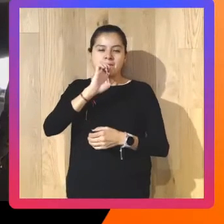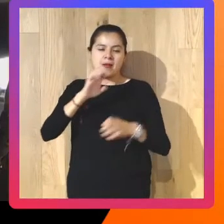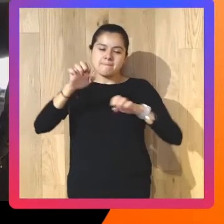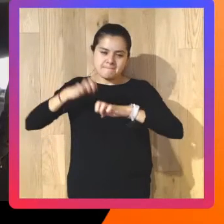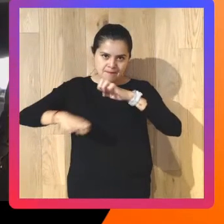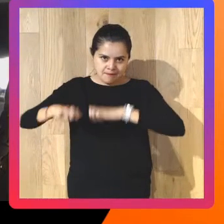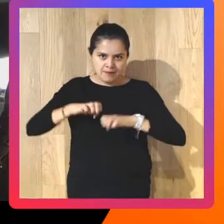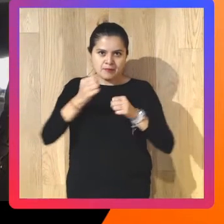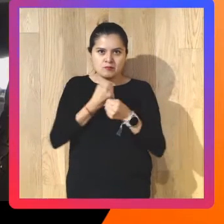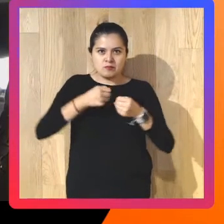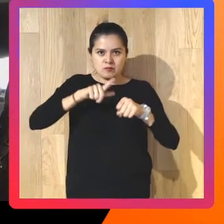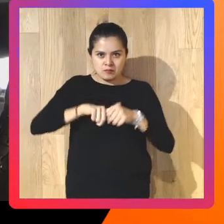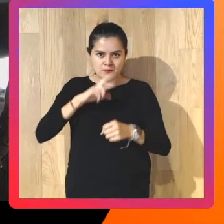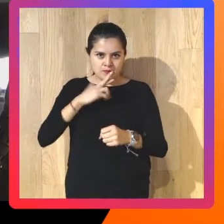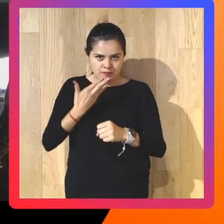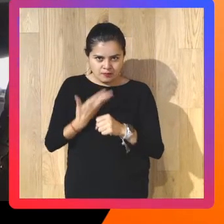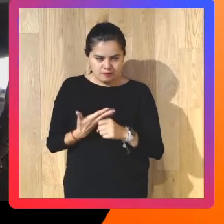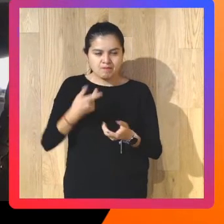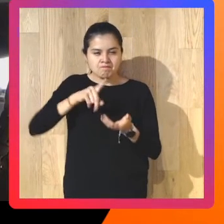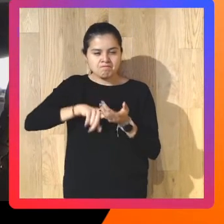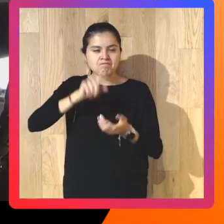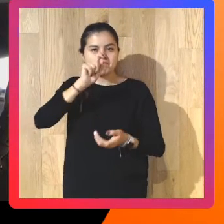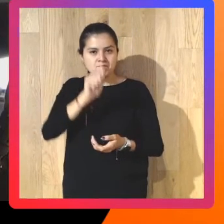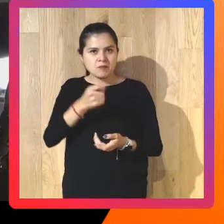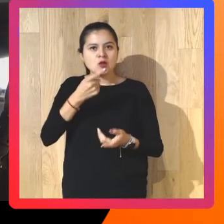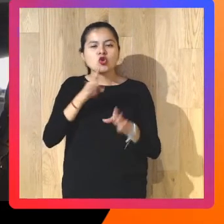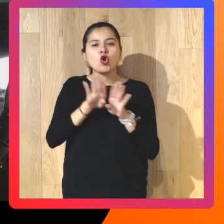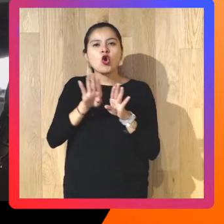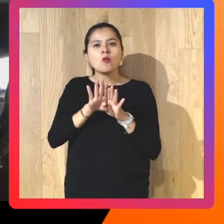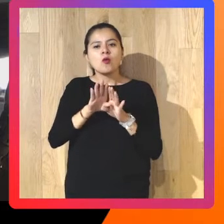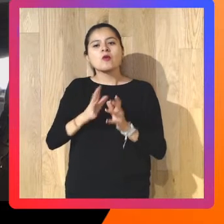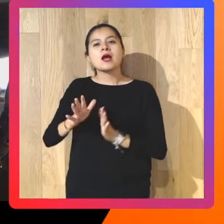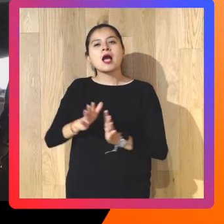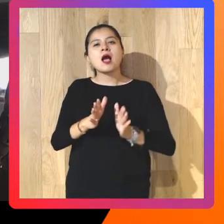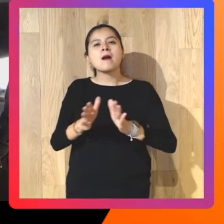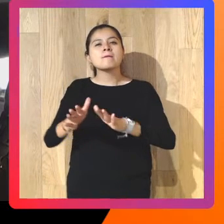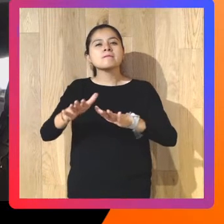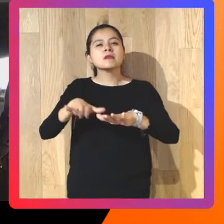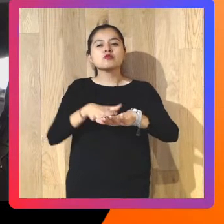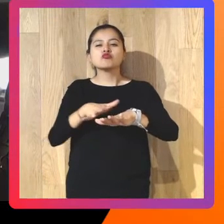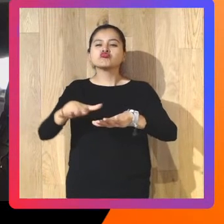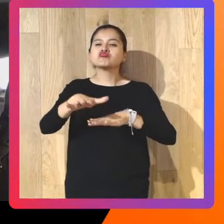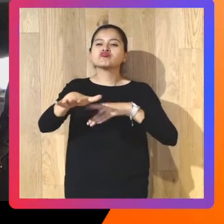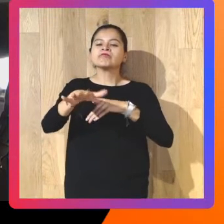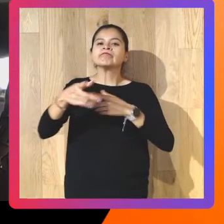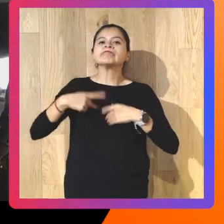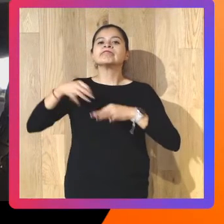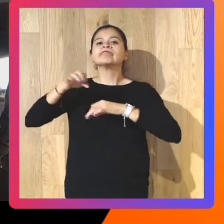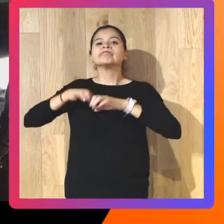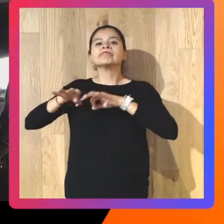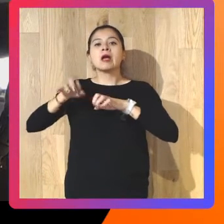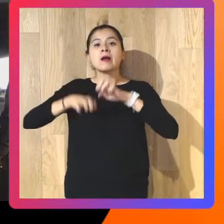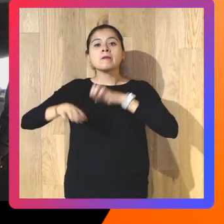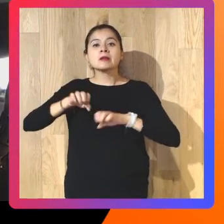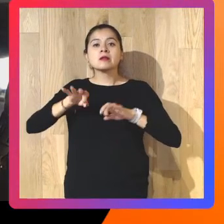utilidad para tratar de ver que este sea un camino que ayude a las empresas a trabajar hacia el